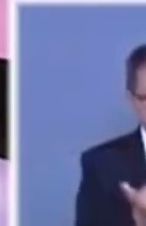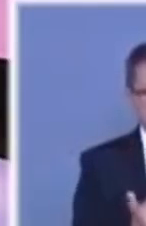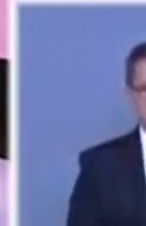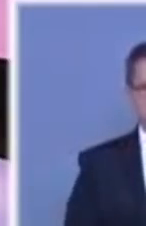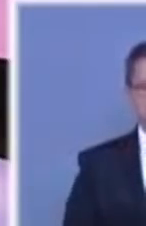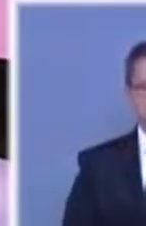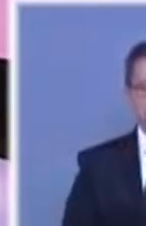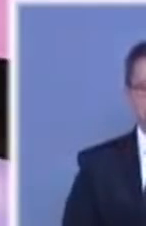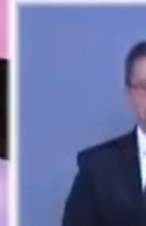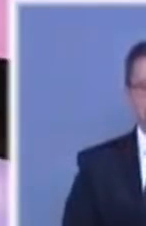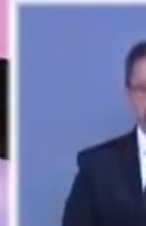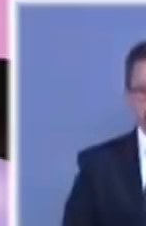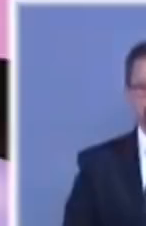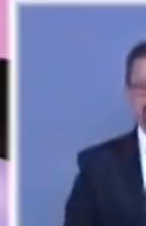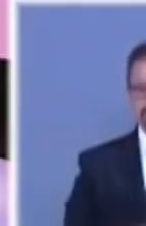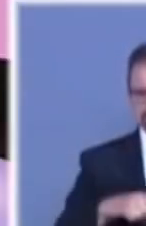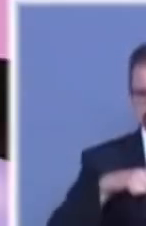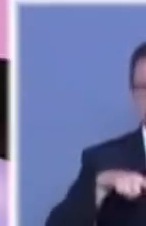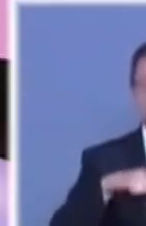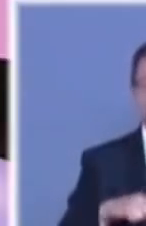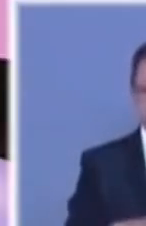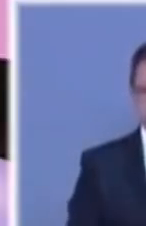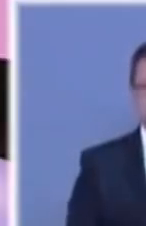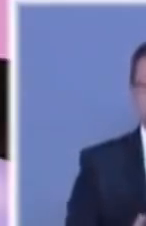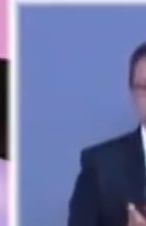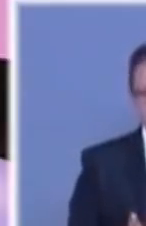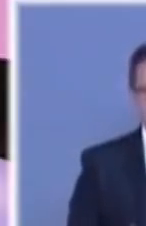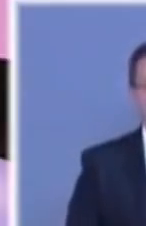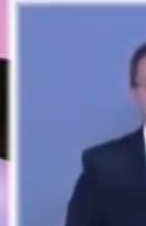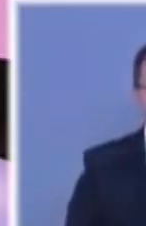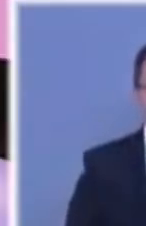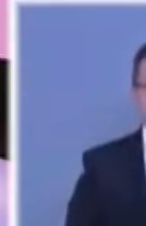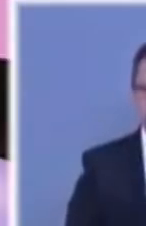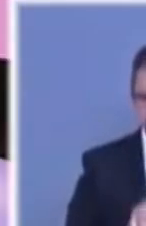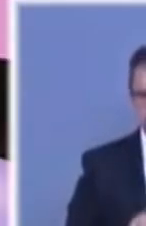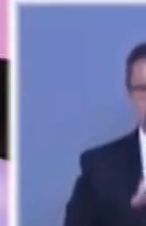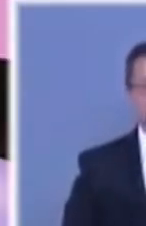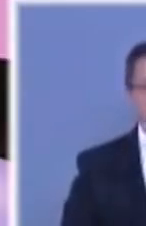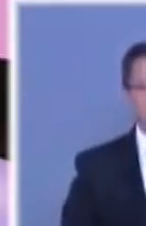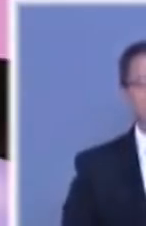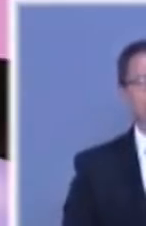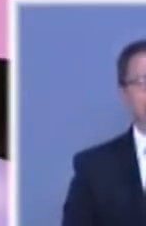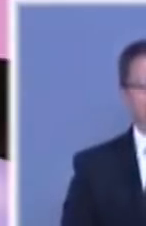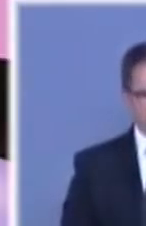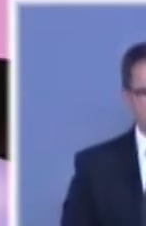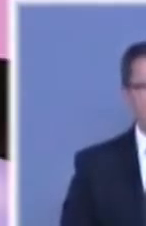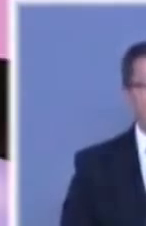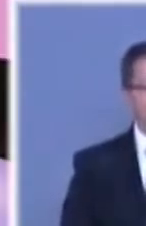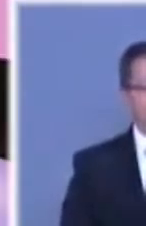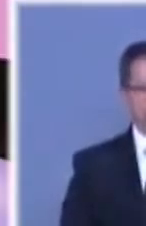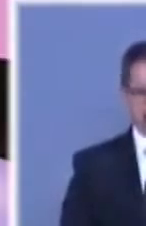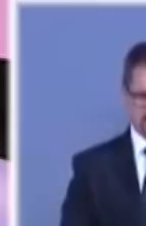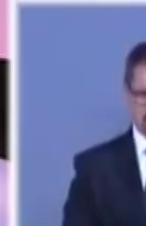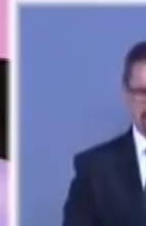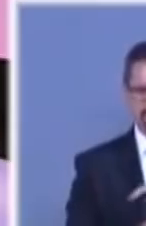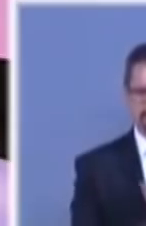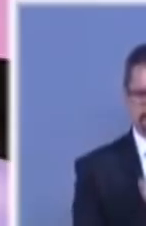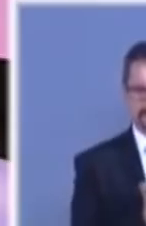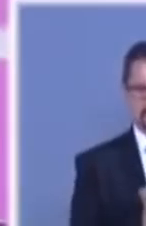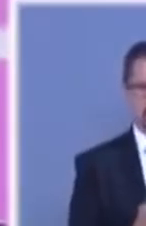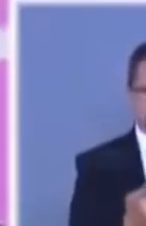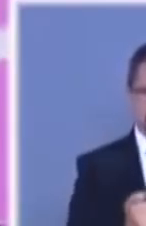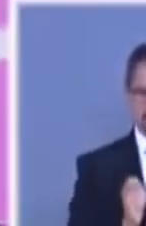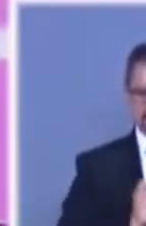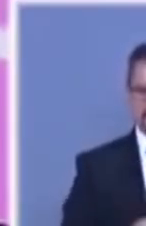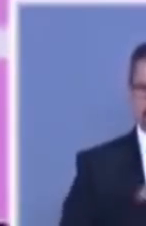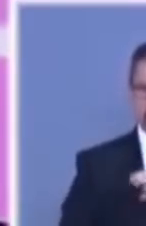agradezco al PAN, al PRD y a Movimiento Ciudadano por abrirme la puerta a esta candidatura ciudadana. Le recordamos nada más, candidato,